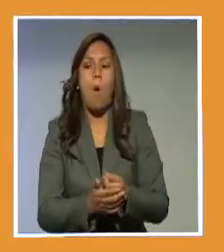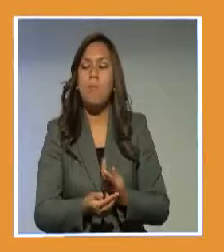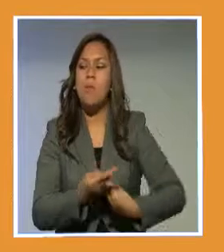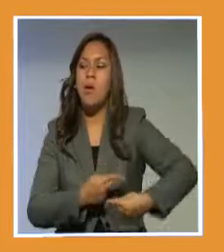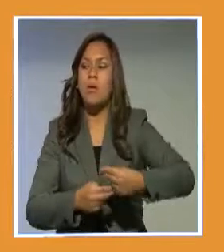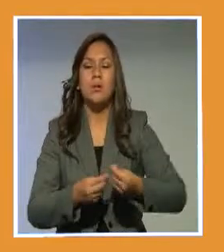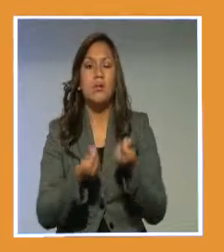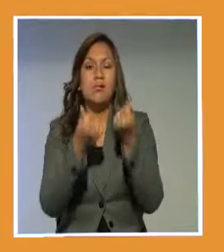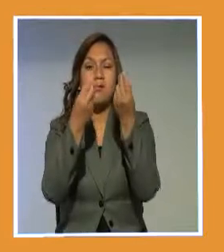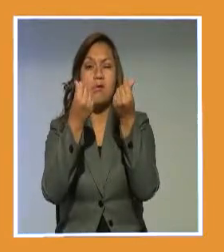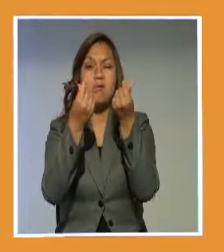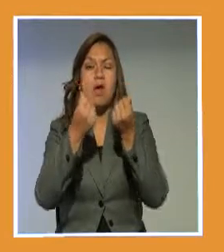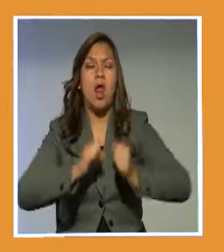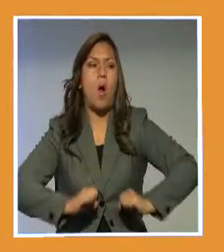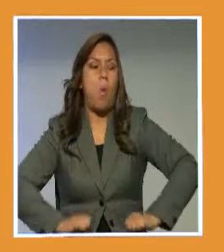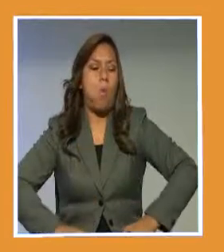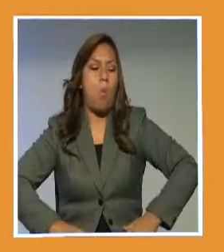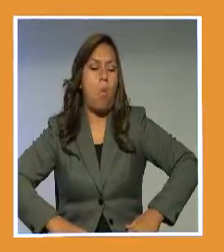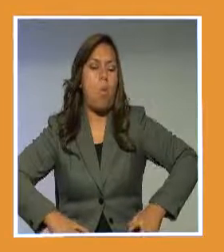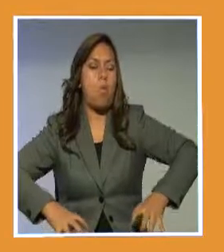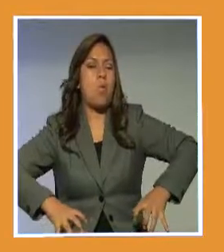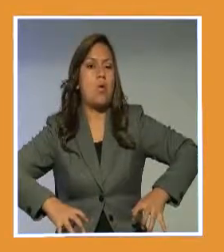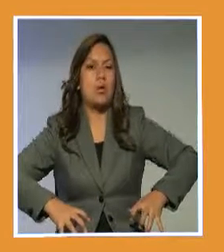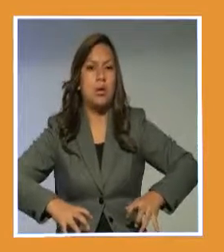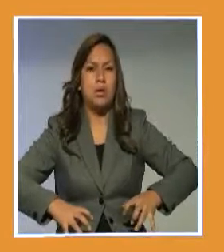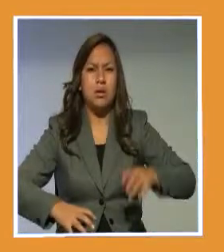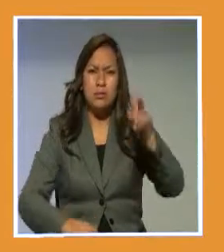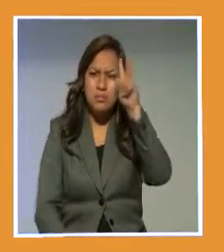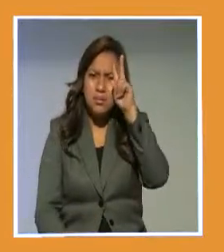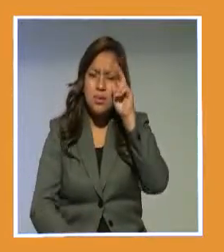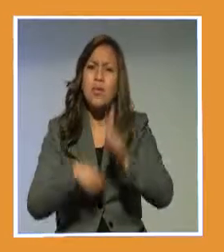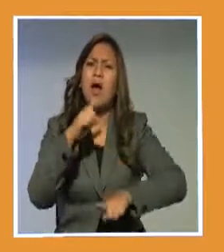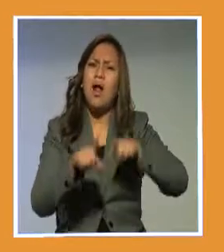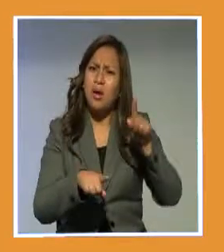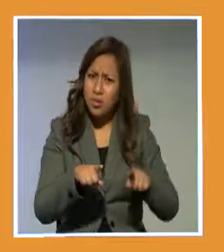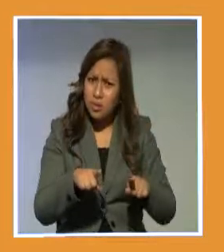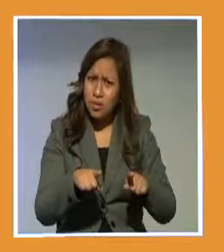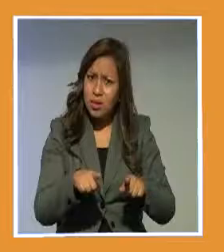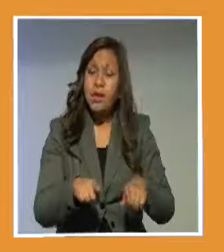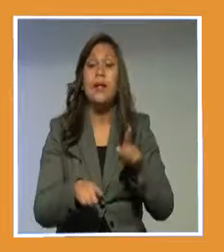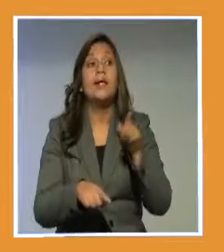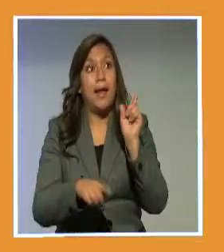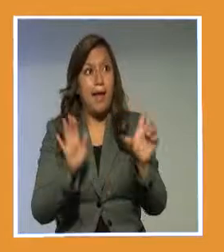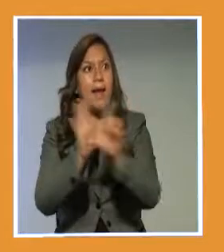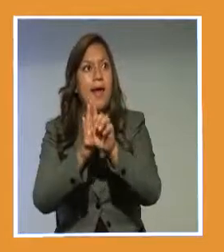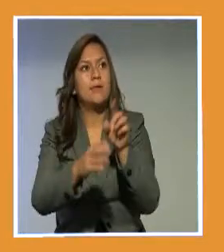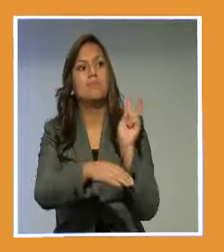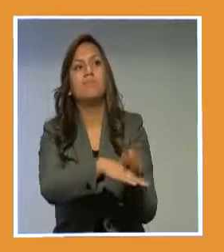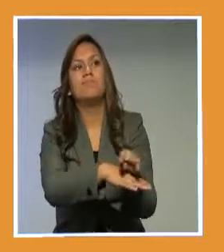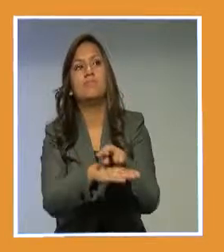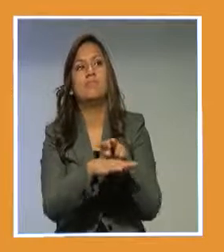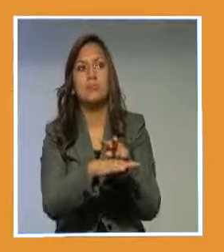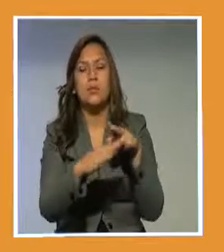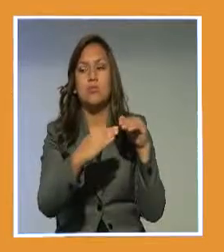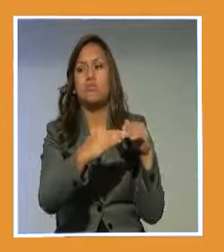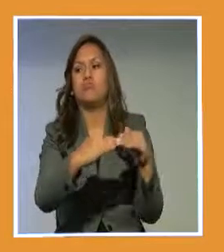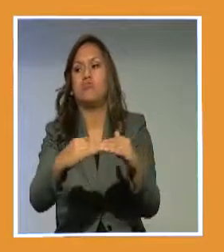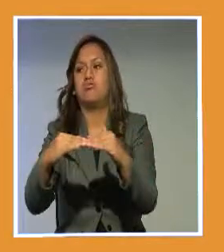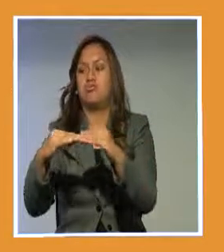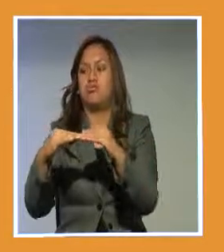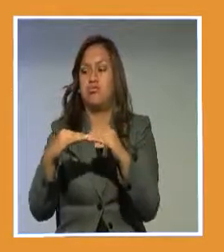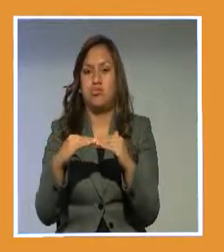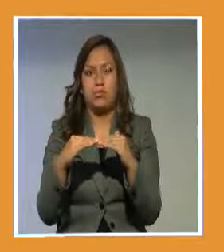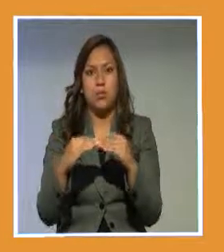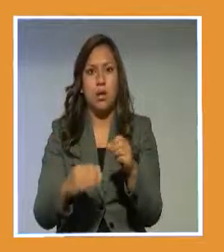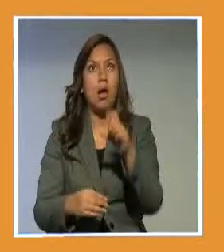posibilidad de que una familia pueda vender su vivienda para mejorarla o venderla por alguna necesidad. Ahí, en ese caso, no